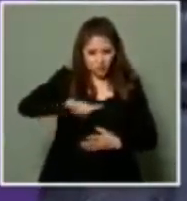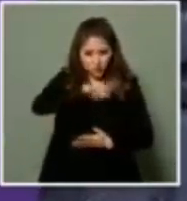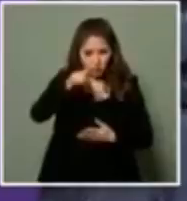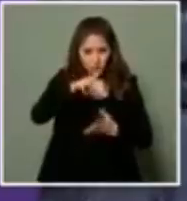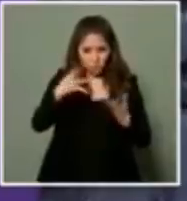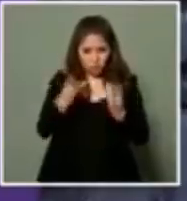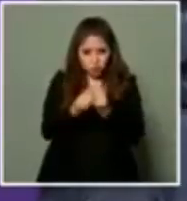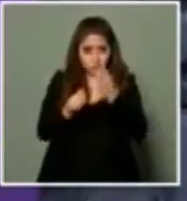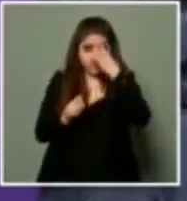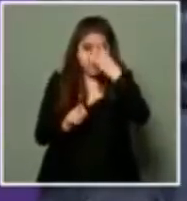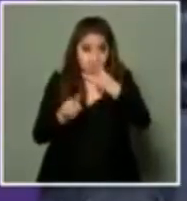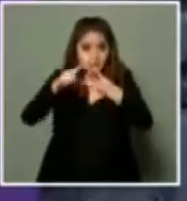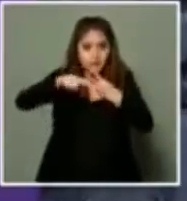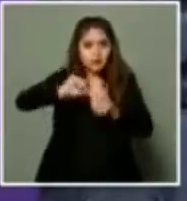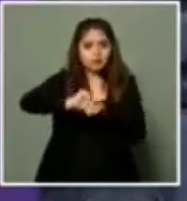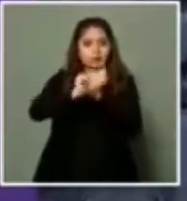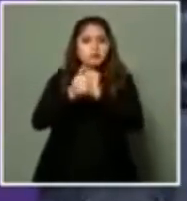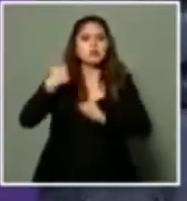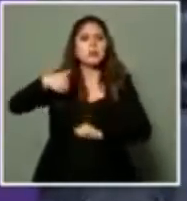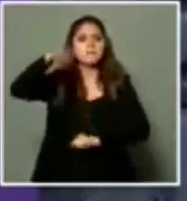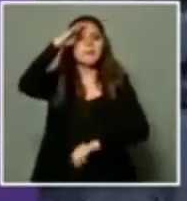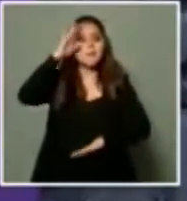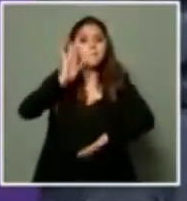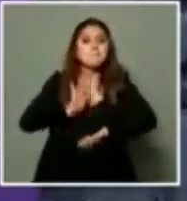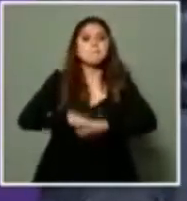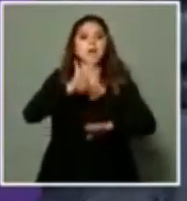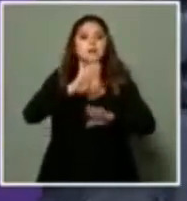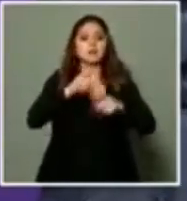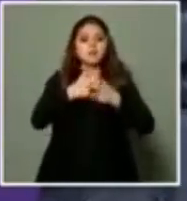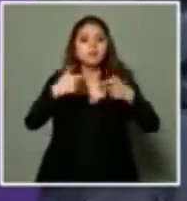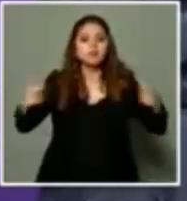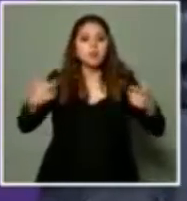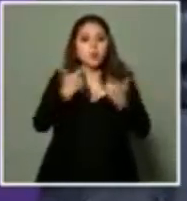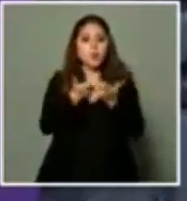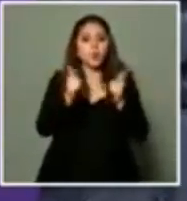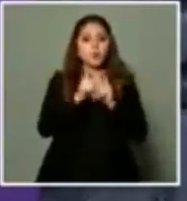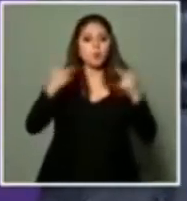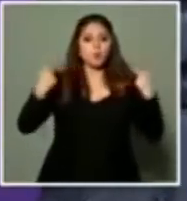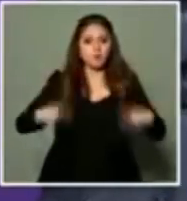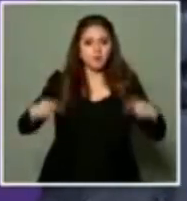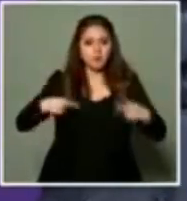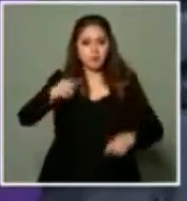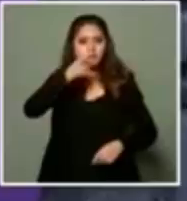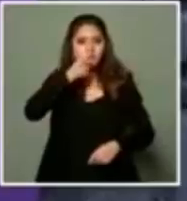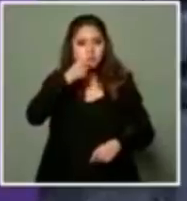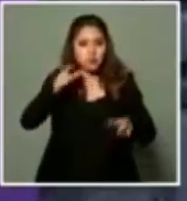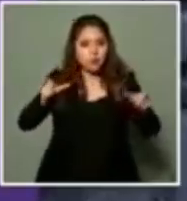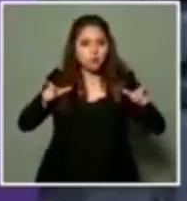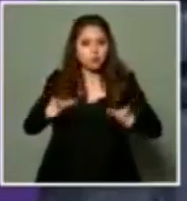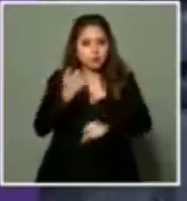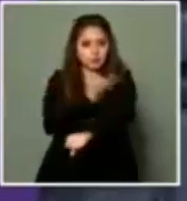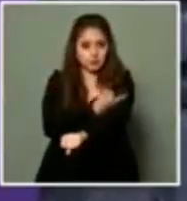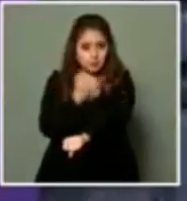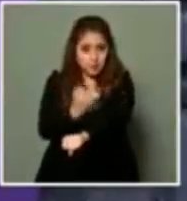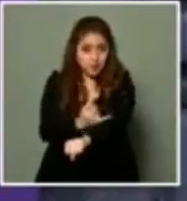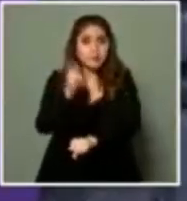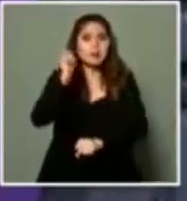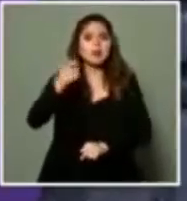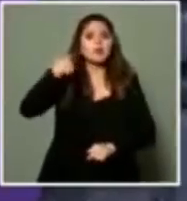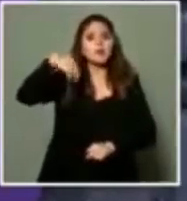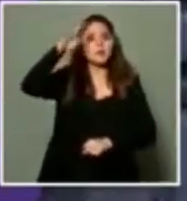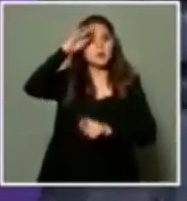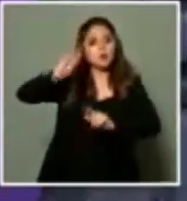seguridad. Triplicar la cantidad de policías para Iztapalapa. La alcaldía adquirirá una patrulla por